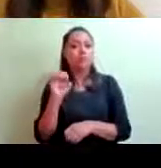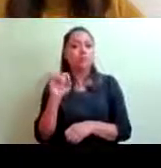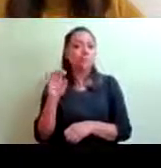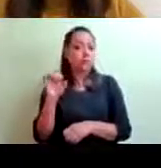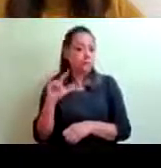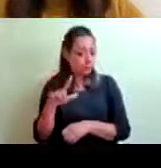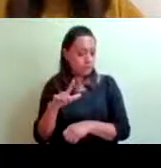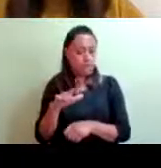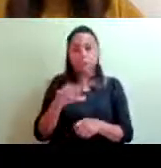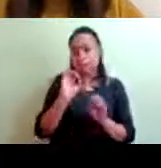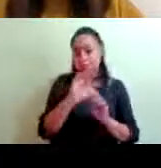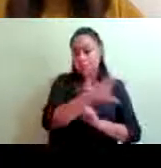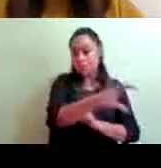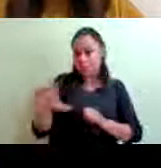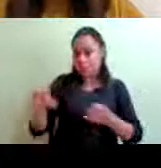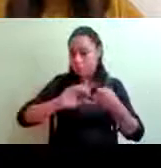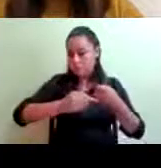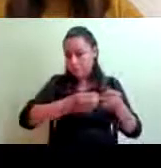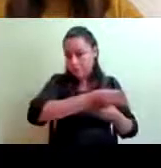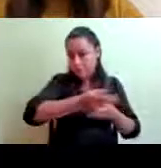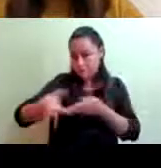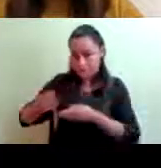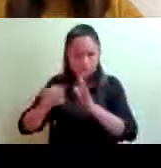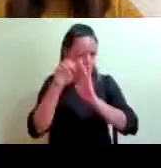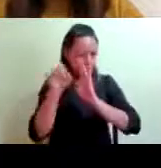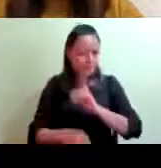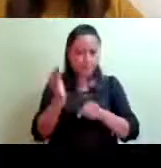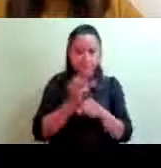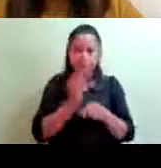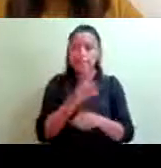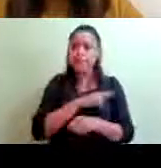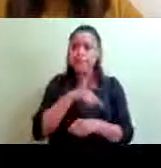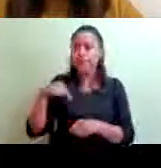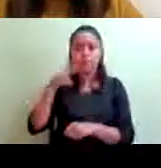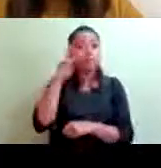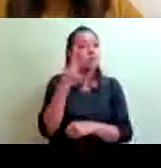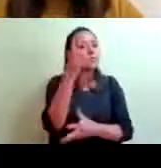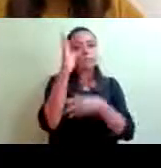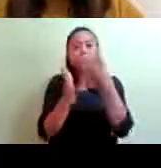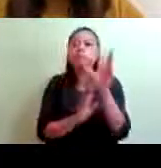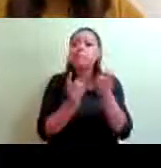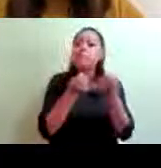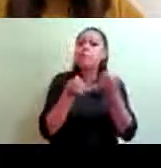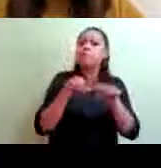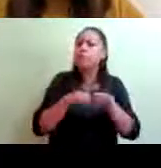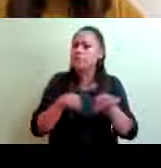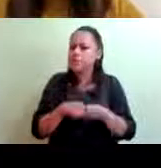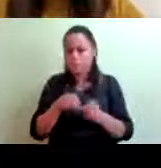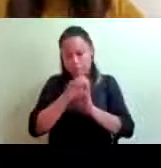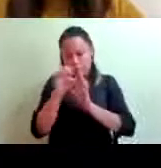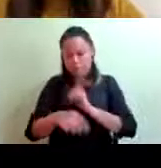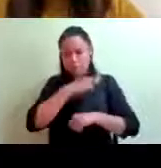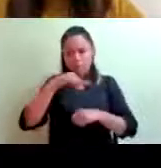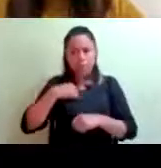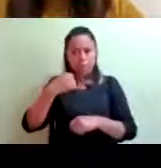Encontramos que esta forma de cómo se maneja el bosque, donde la idea de conservar el bosque es prácticamente el no